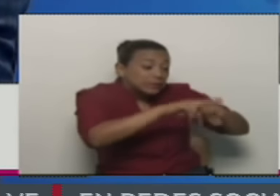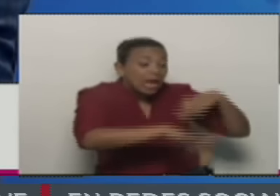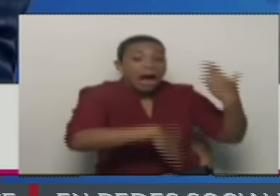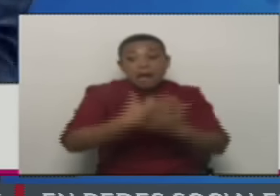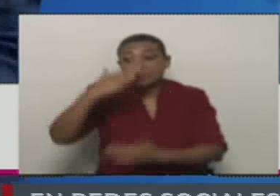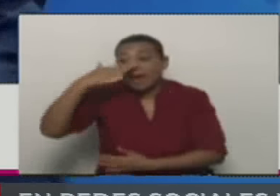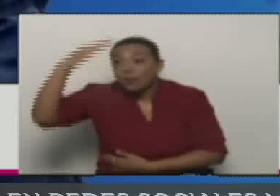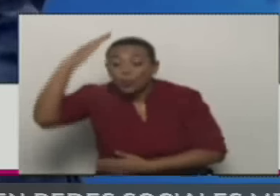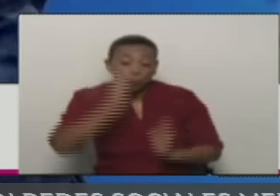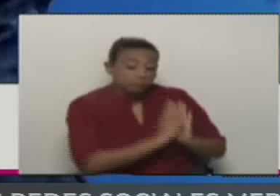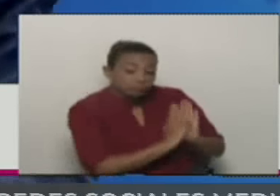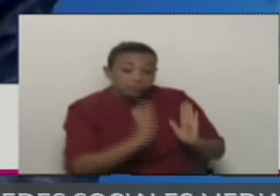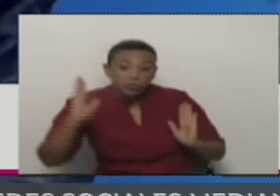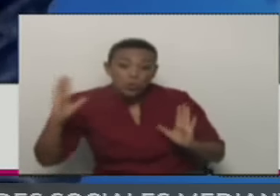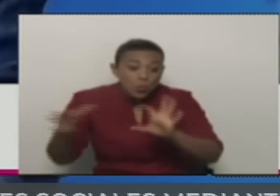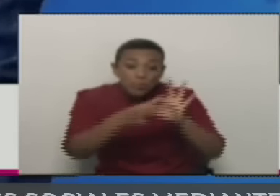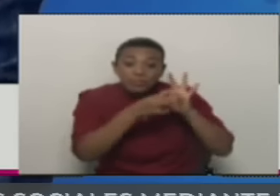unidas.